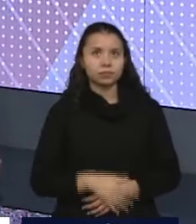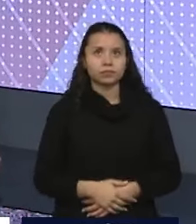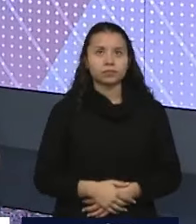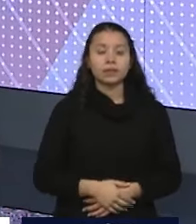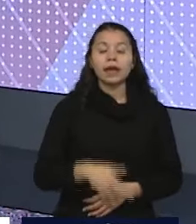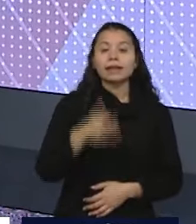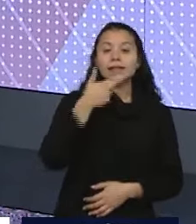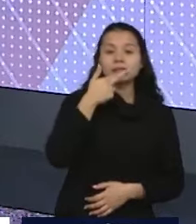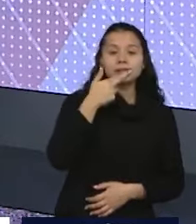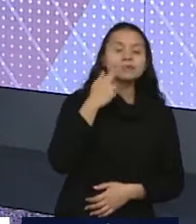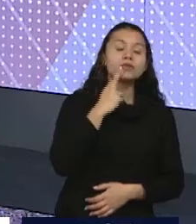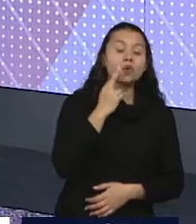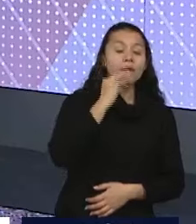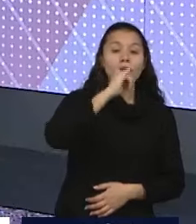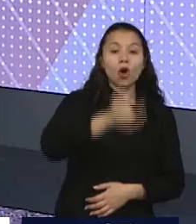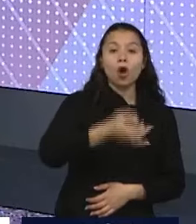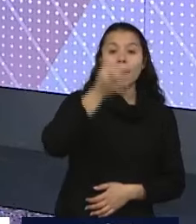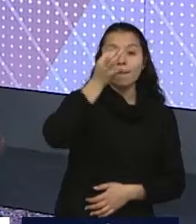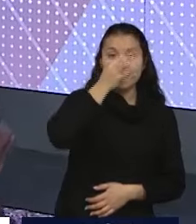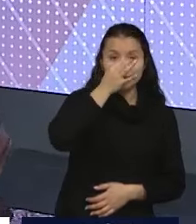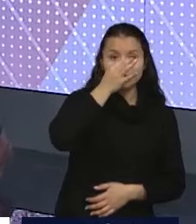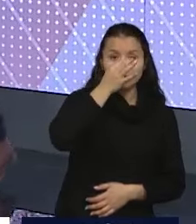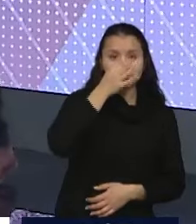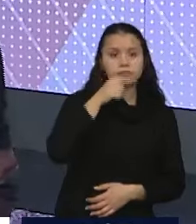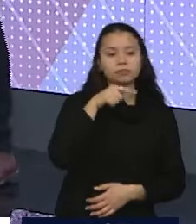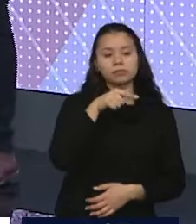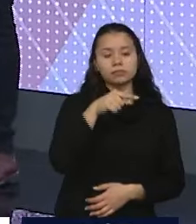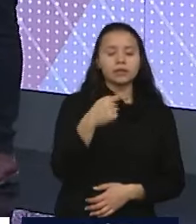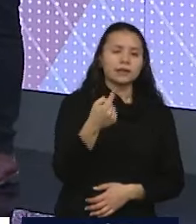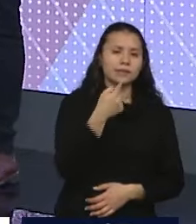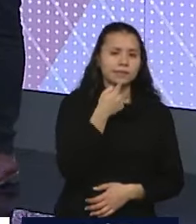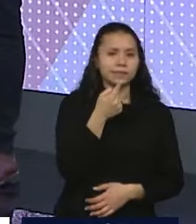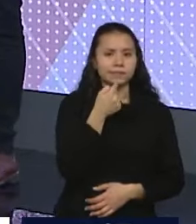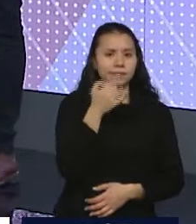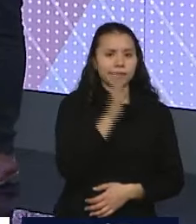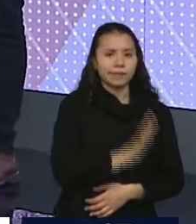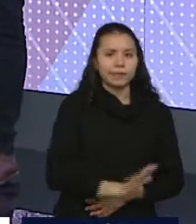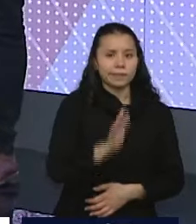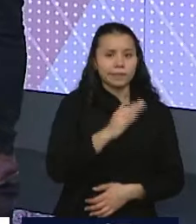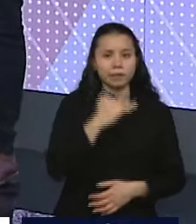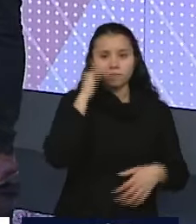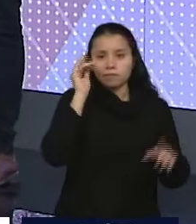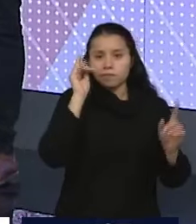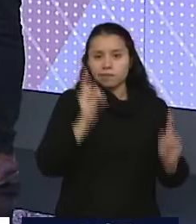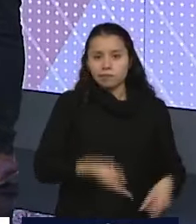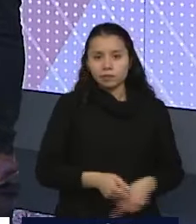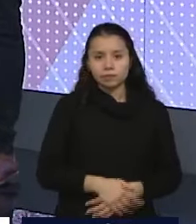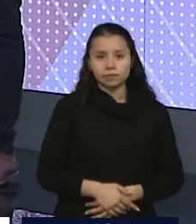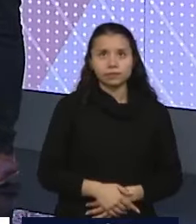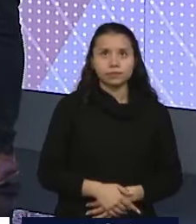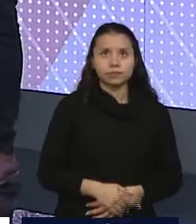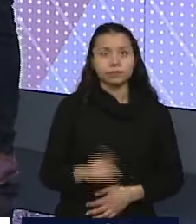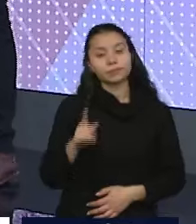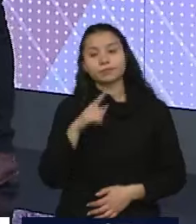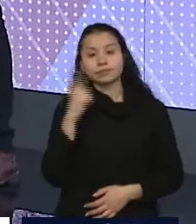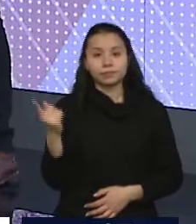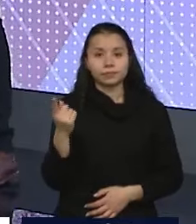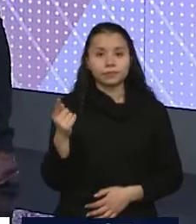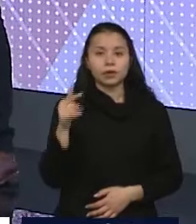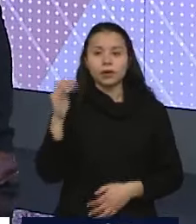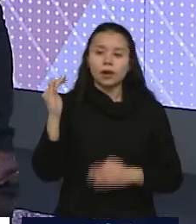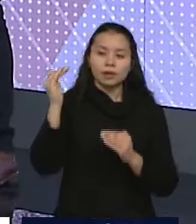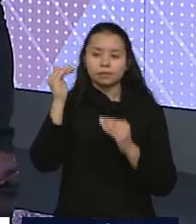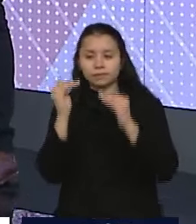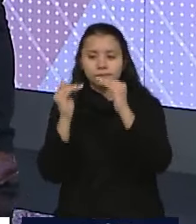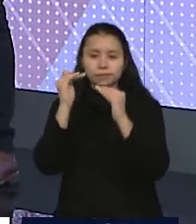19,20% decide no contestar, no sabe en realidad, no puede dar una apreciación. Y después hay una suerte de empate técnico, porque hay